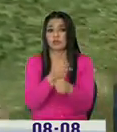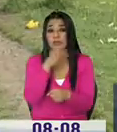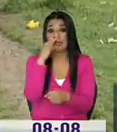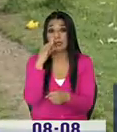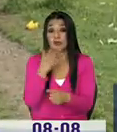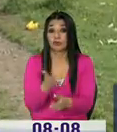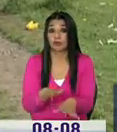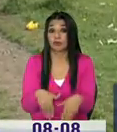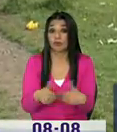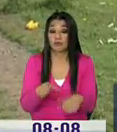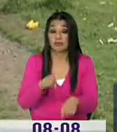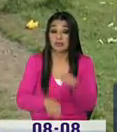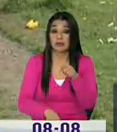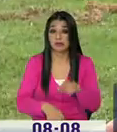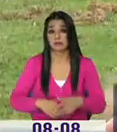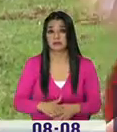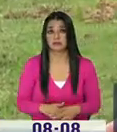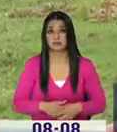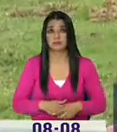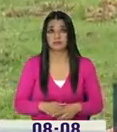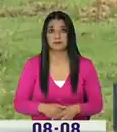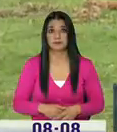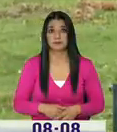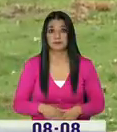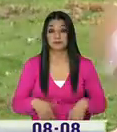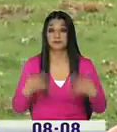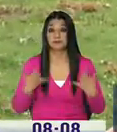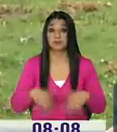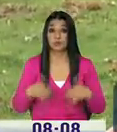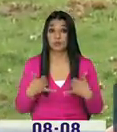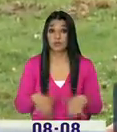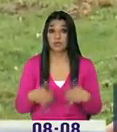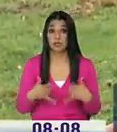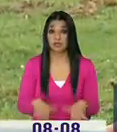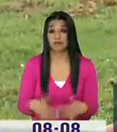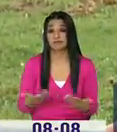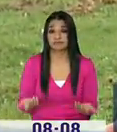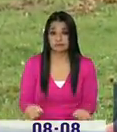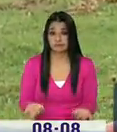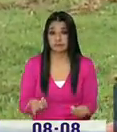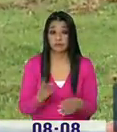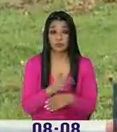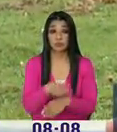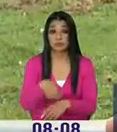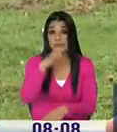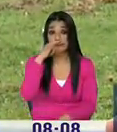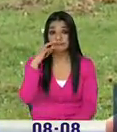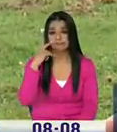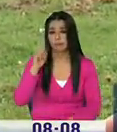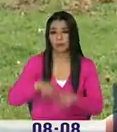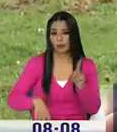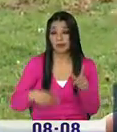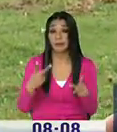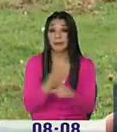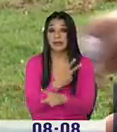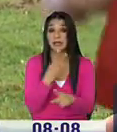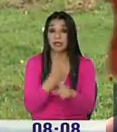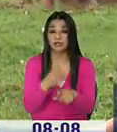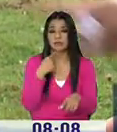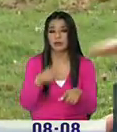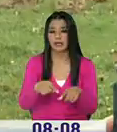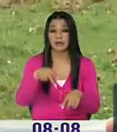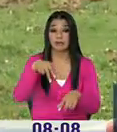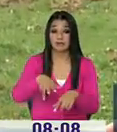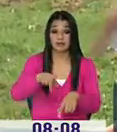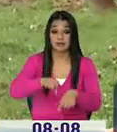integridad de los pequeños que allí juegan. Los juegos que tenemos aquí no sirven para el uso de los niños. Es peligroso de repente porque, como